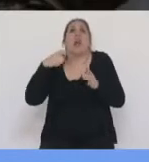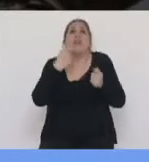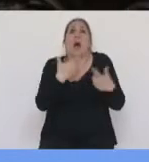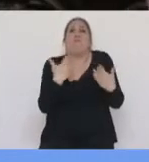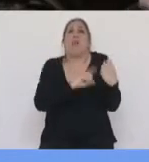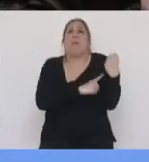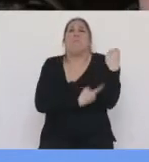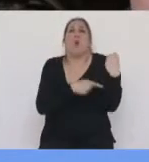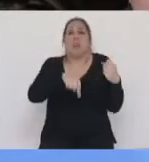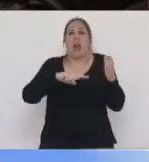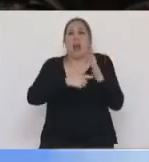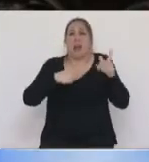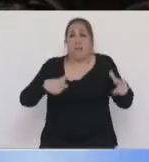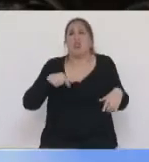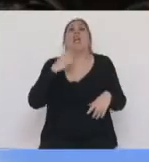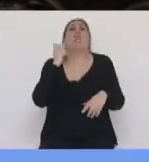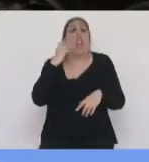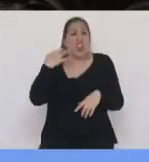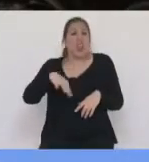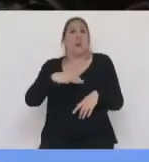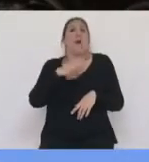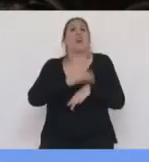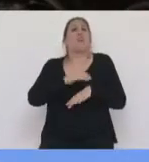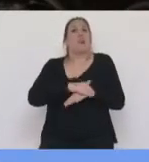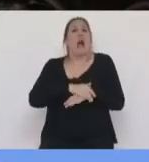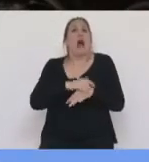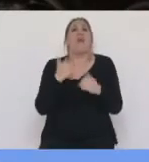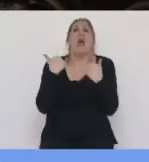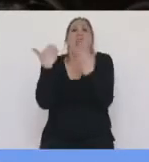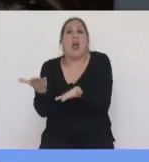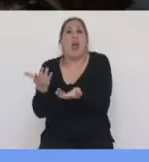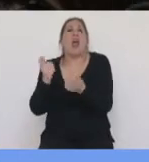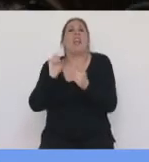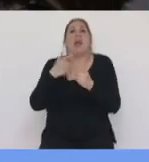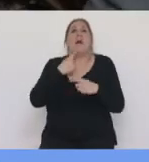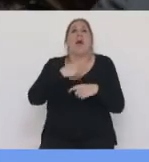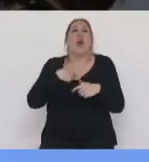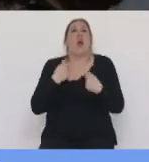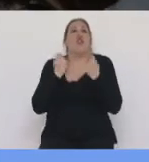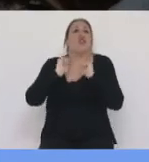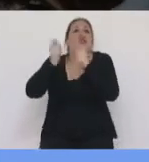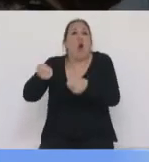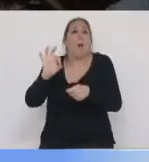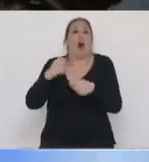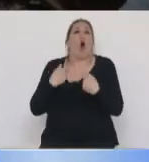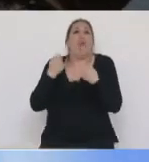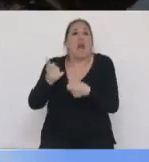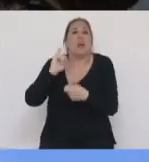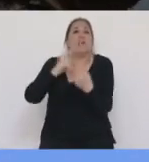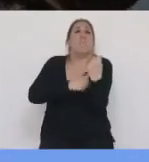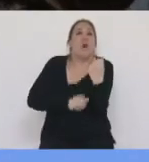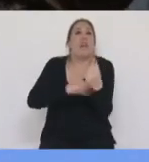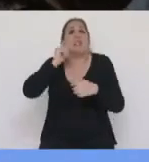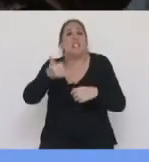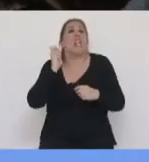corresponde al congreso nacional transferir competencias o regular el procedimiento ante la justicia nacional comercial civil